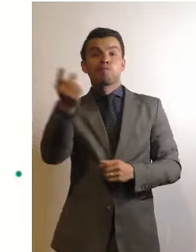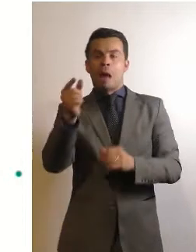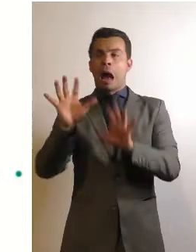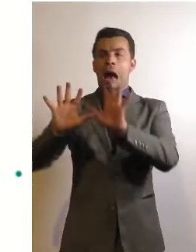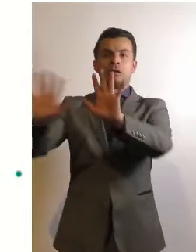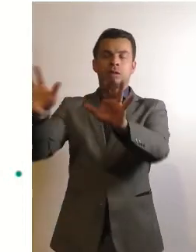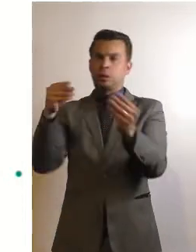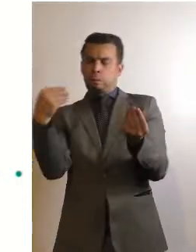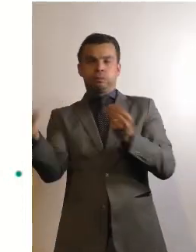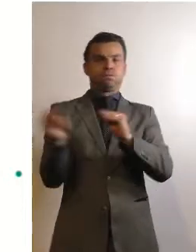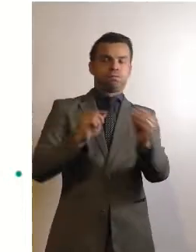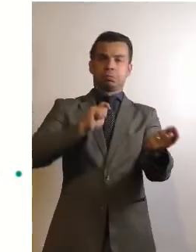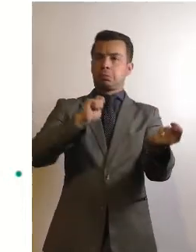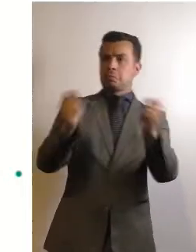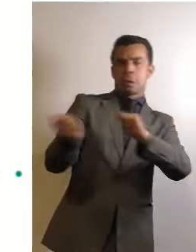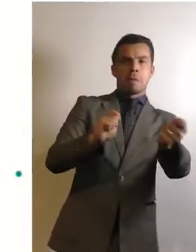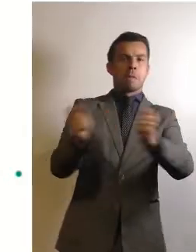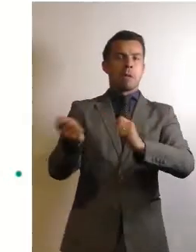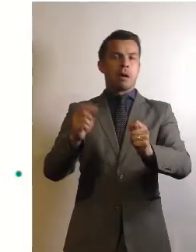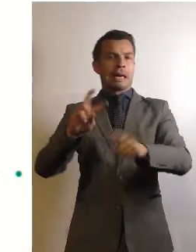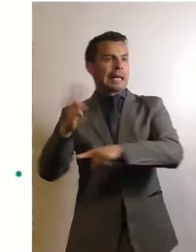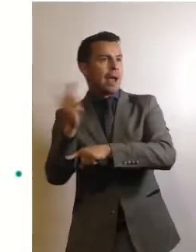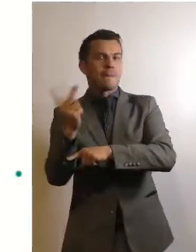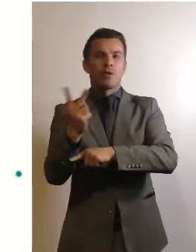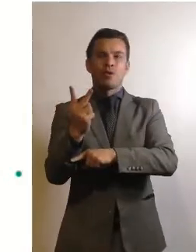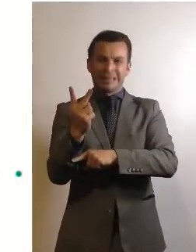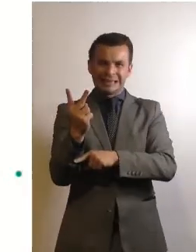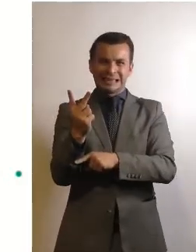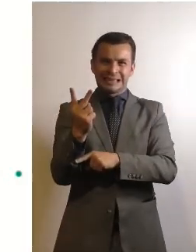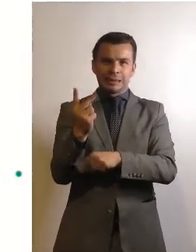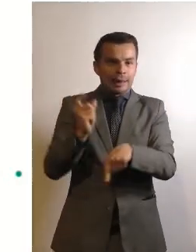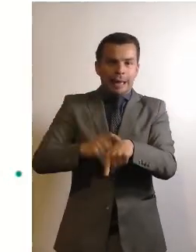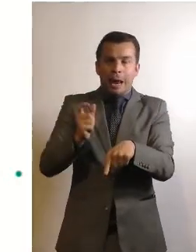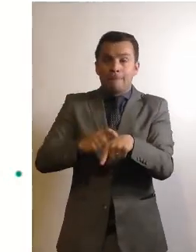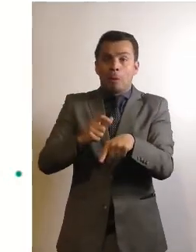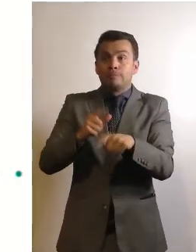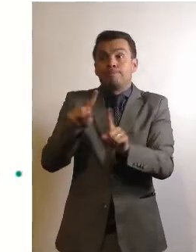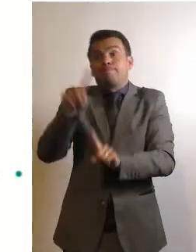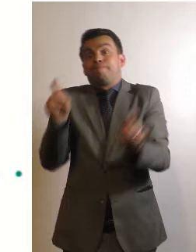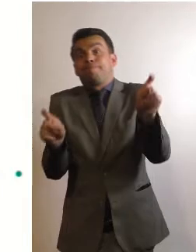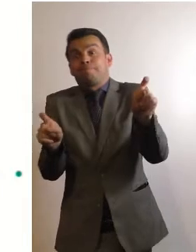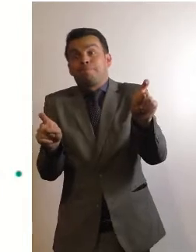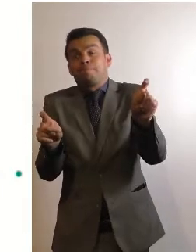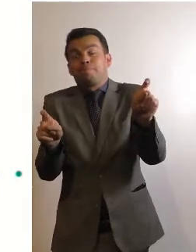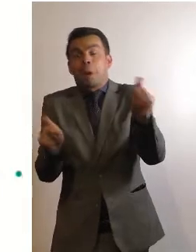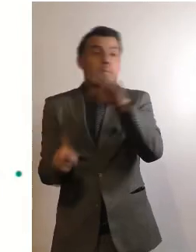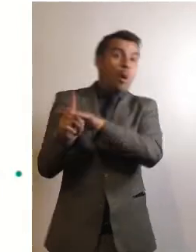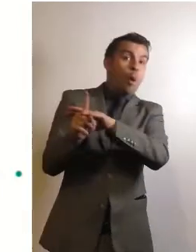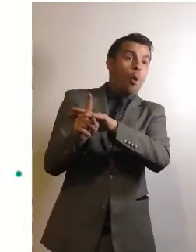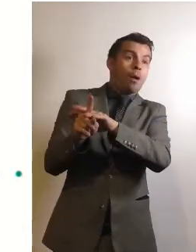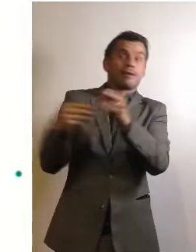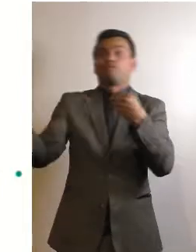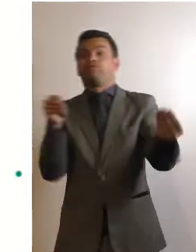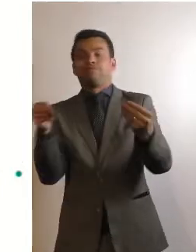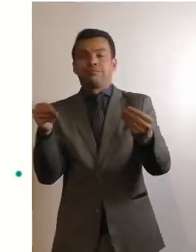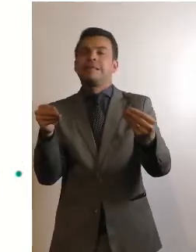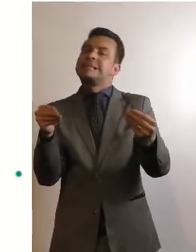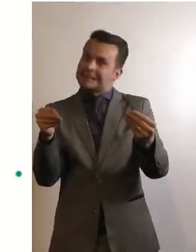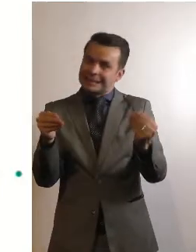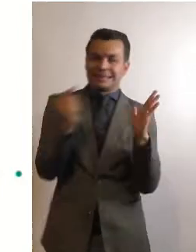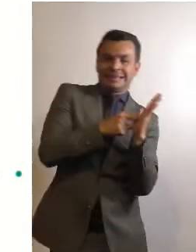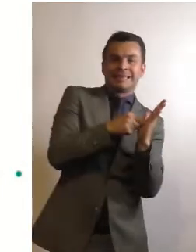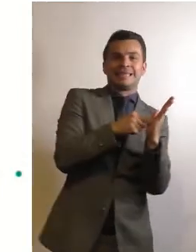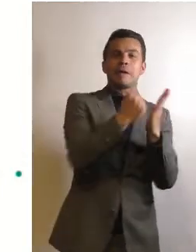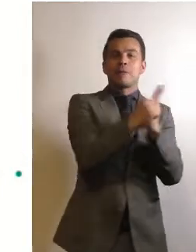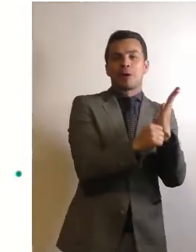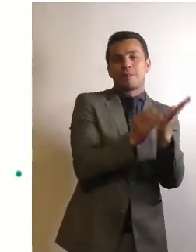Estamos viviendo esos escenarios, es volátiles, inciertos, cambiantes y ambiguos, y ahora